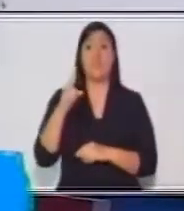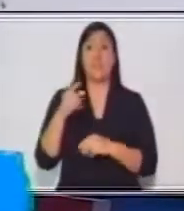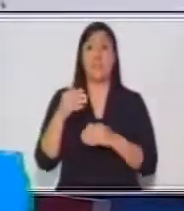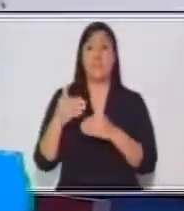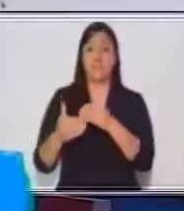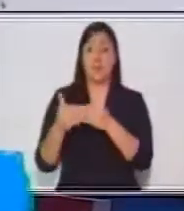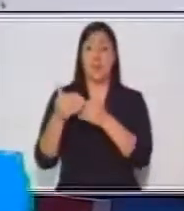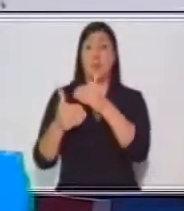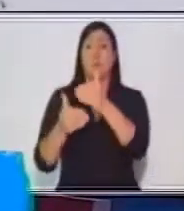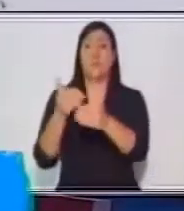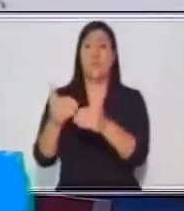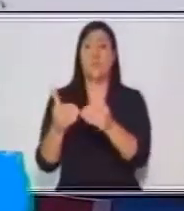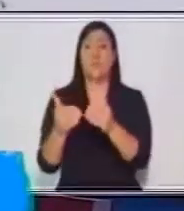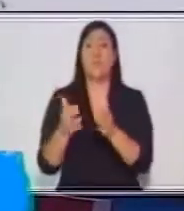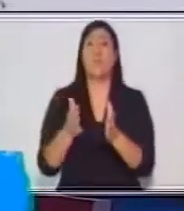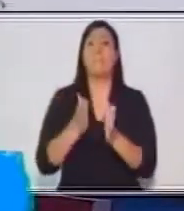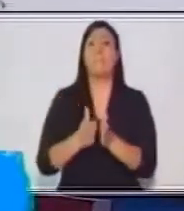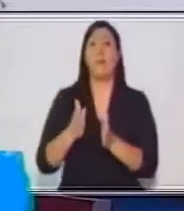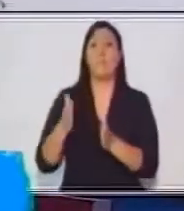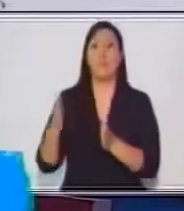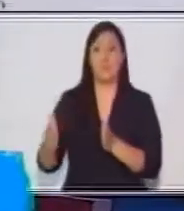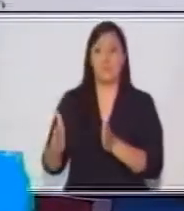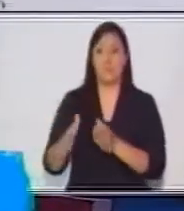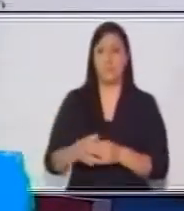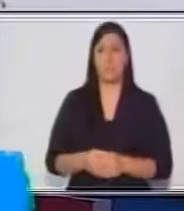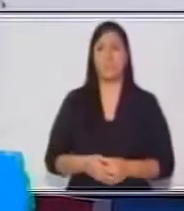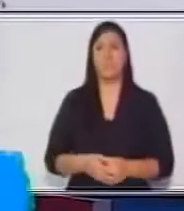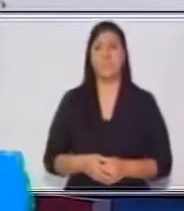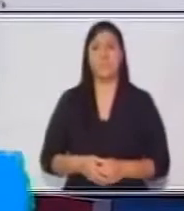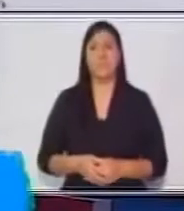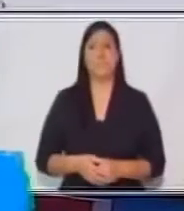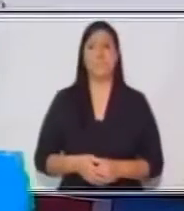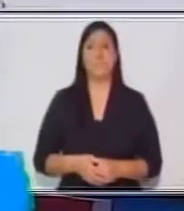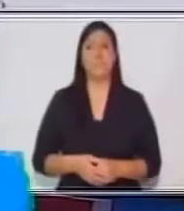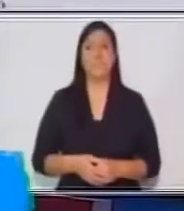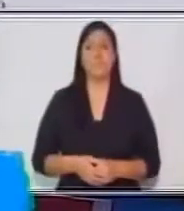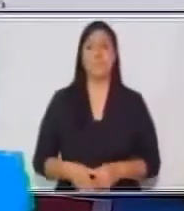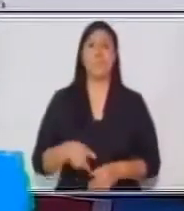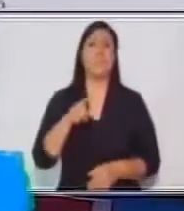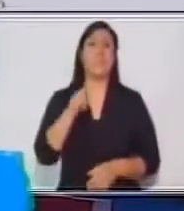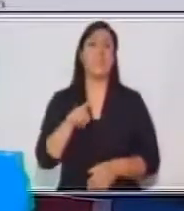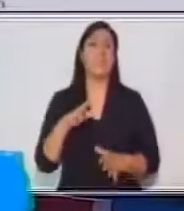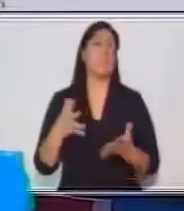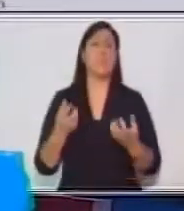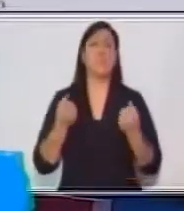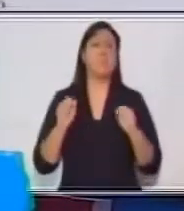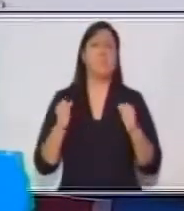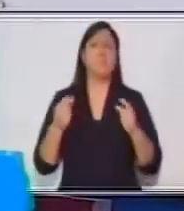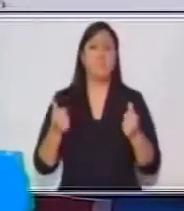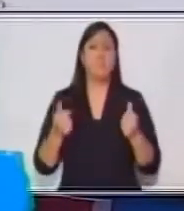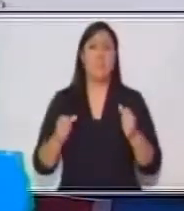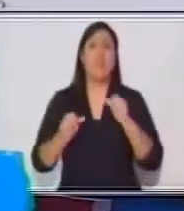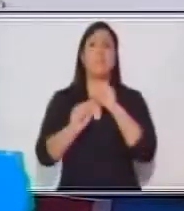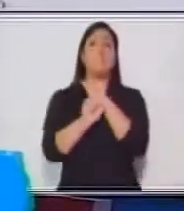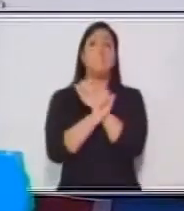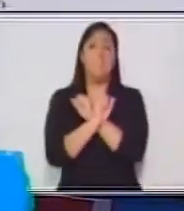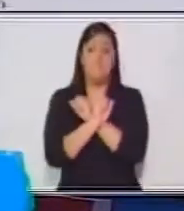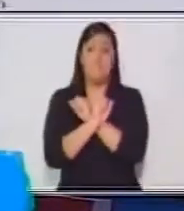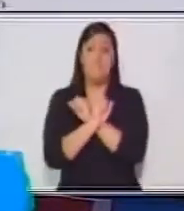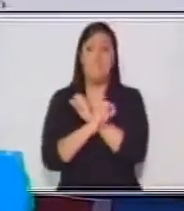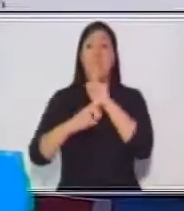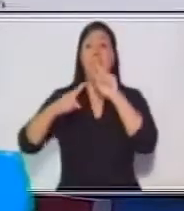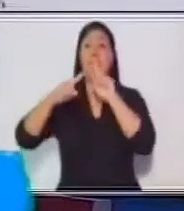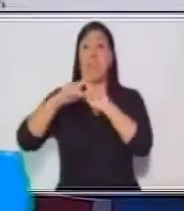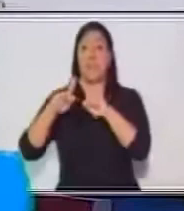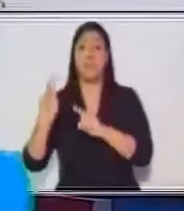proporcionalidad. Entonces, para obtener la constante de proporcionalidad, lo que hacemos es multiplicar X por Y.